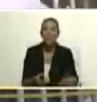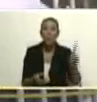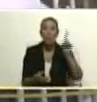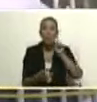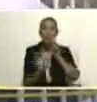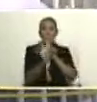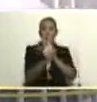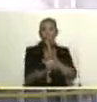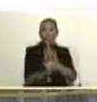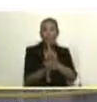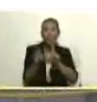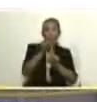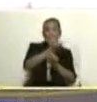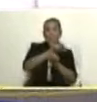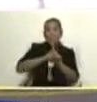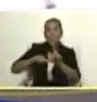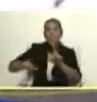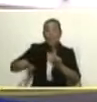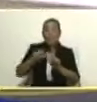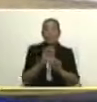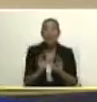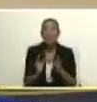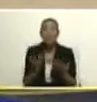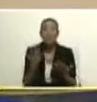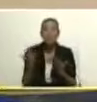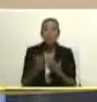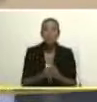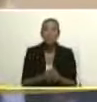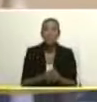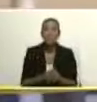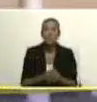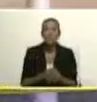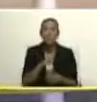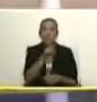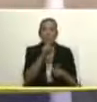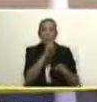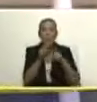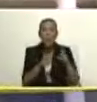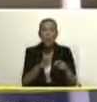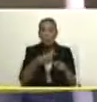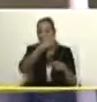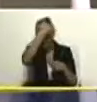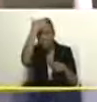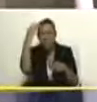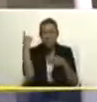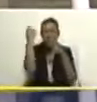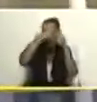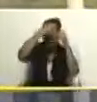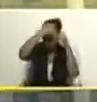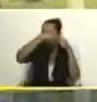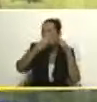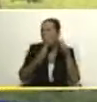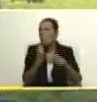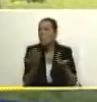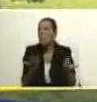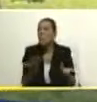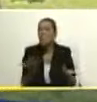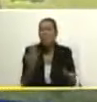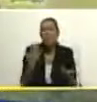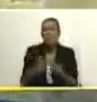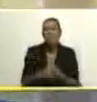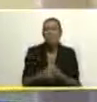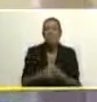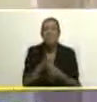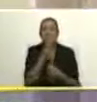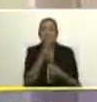¿verdad? Aquí, ¿cómo están ustedes? Todo fino. ¿Y ese rol de peinado? ¿Ah? Tan